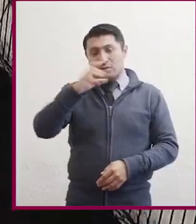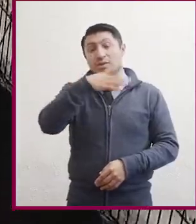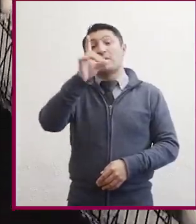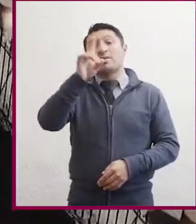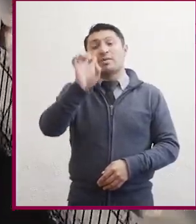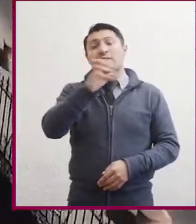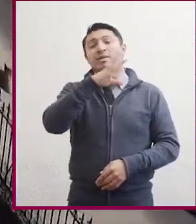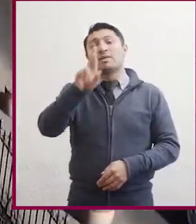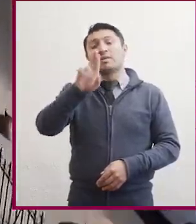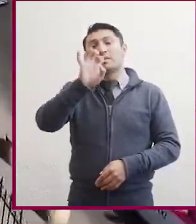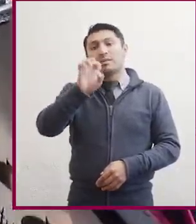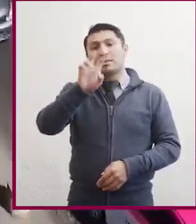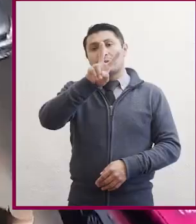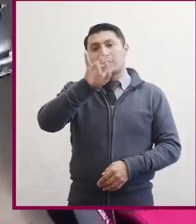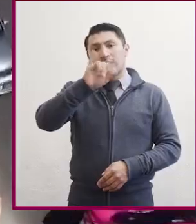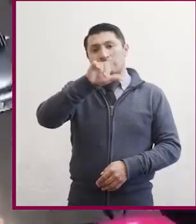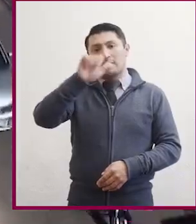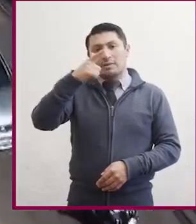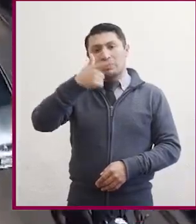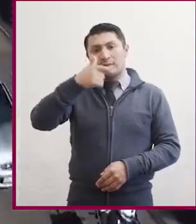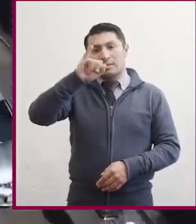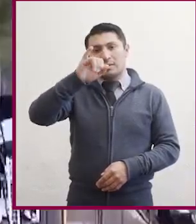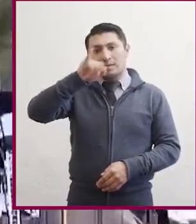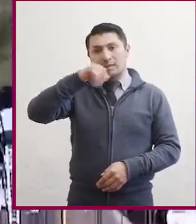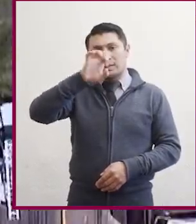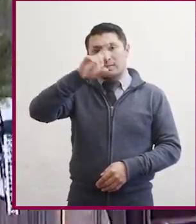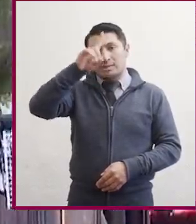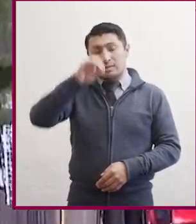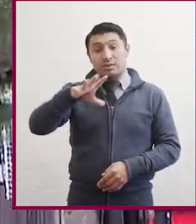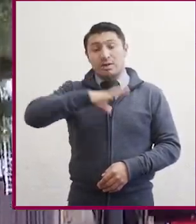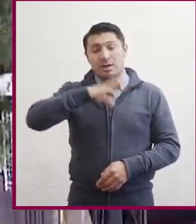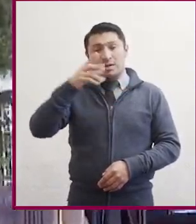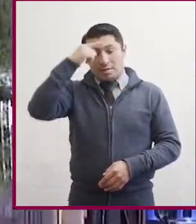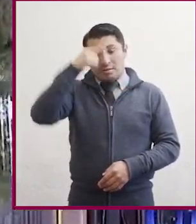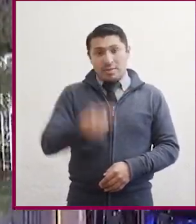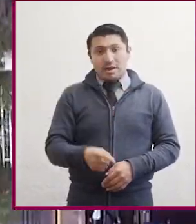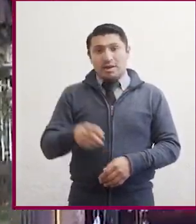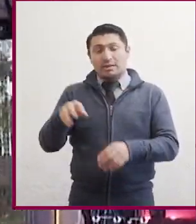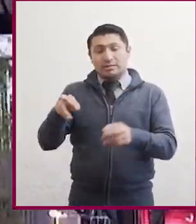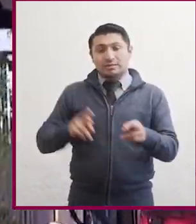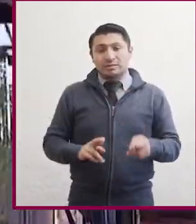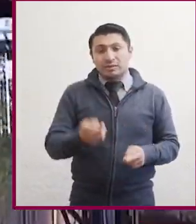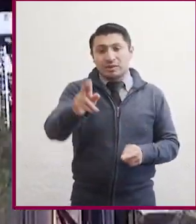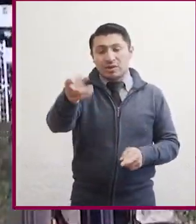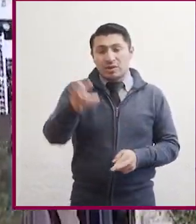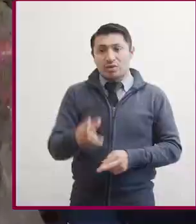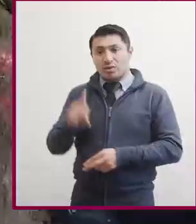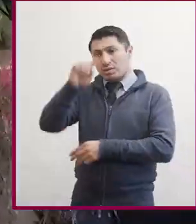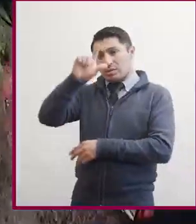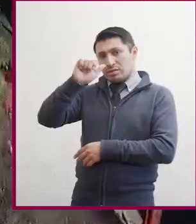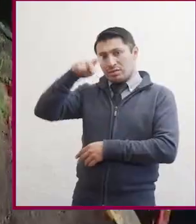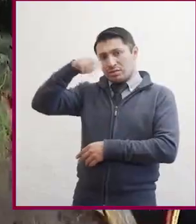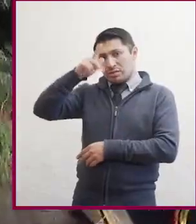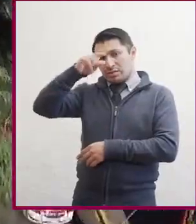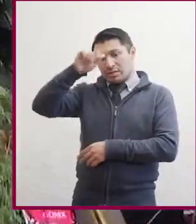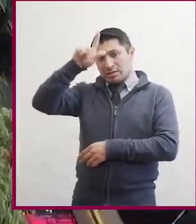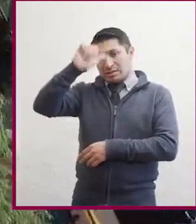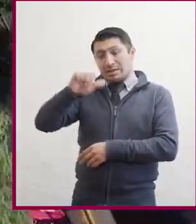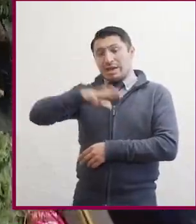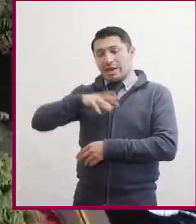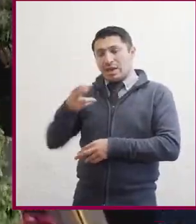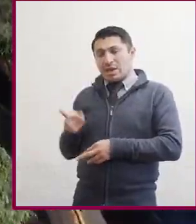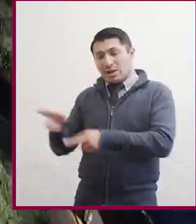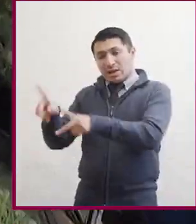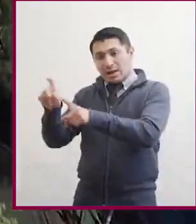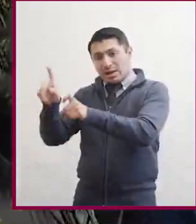Revillagigedo. Esta obra hidráulica fue planeada para traer agua desde el río Tlanepantla hasta la villa, extendiéndose a lo